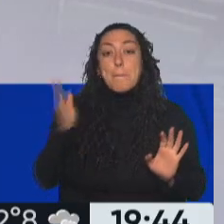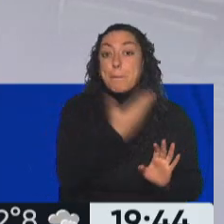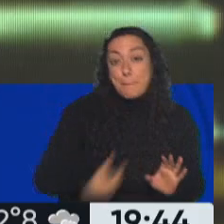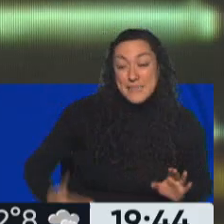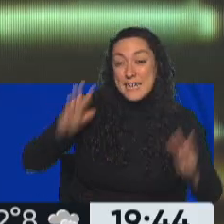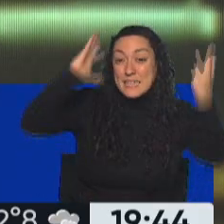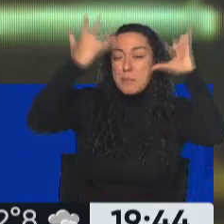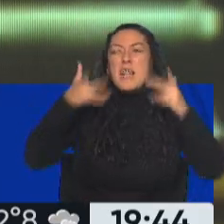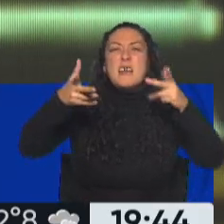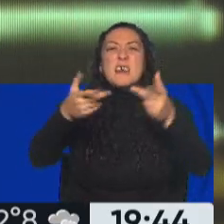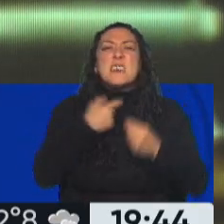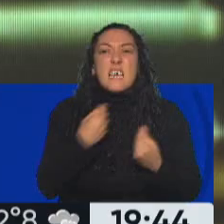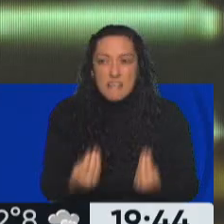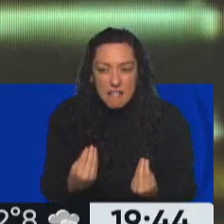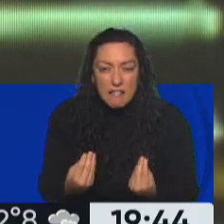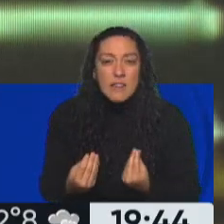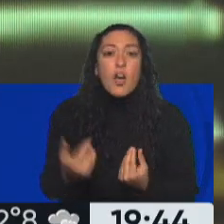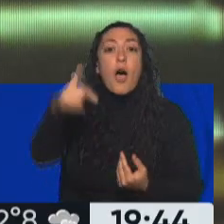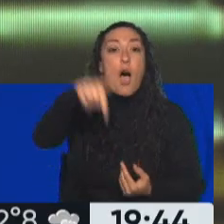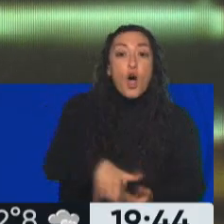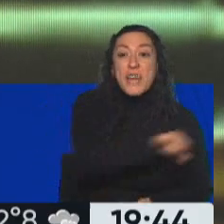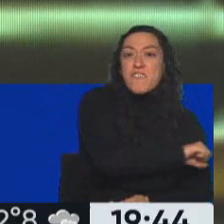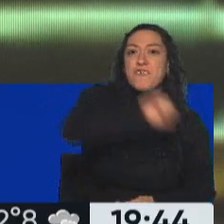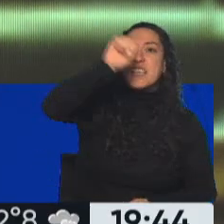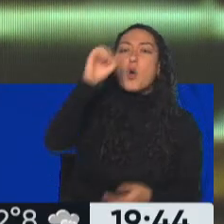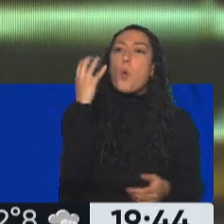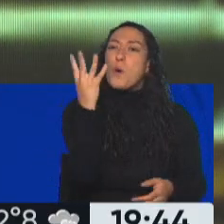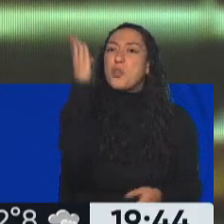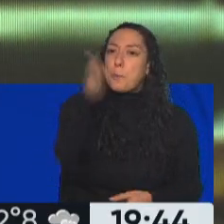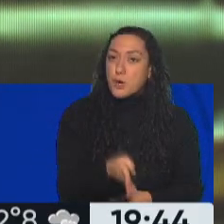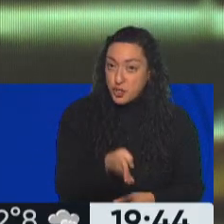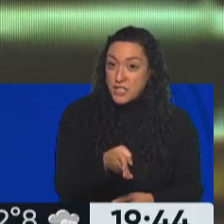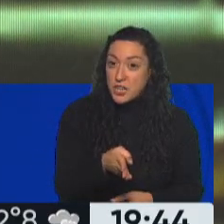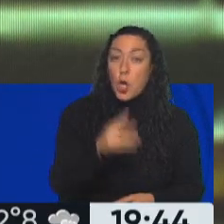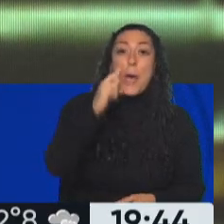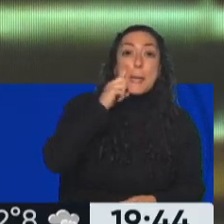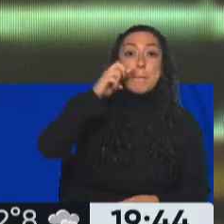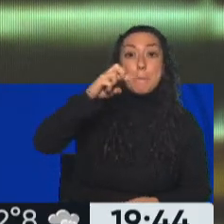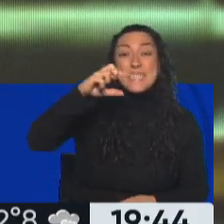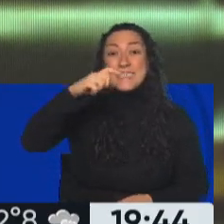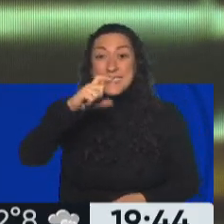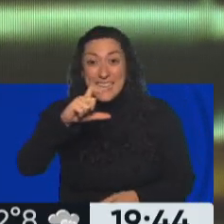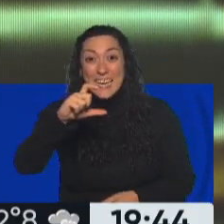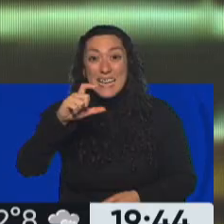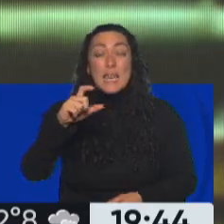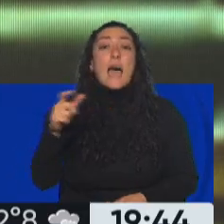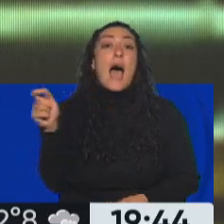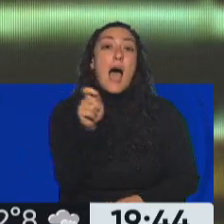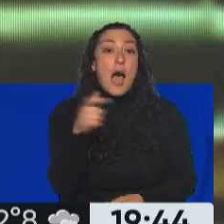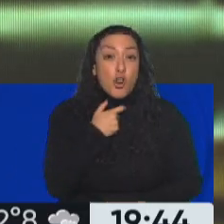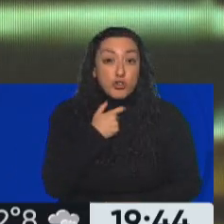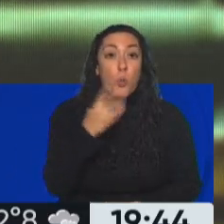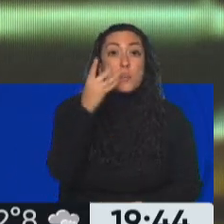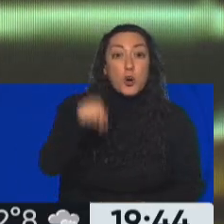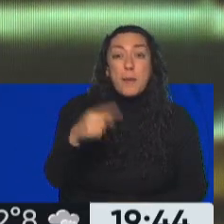presidente Javier Milei es que vos tenés hoy una inflación del 4% observada. El IPC del mes de agosto fue del 4,2%.